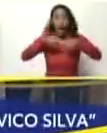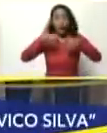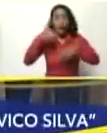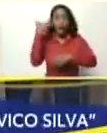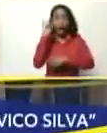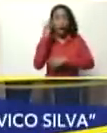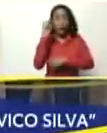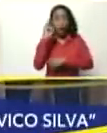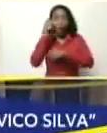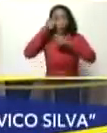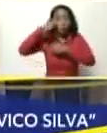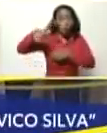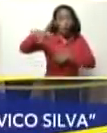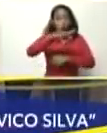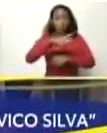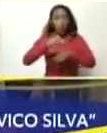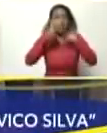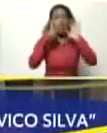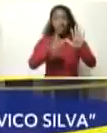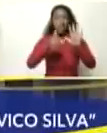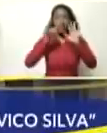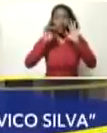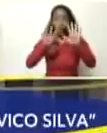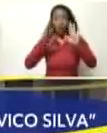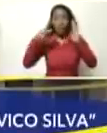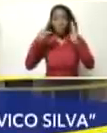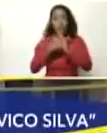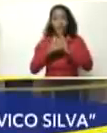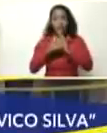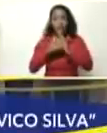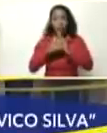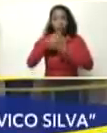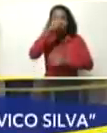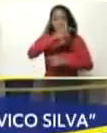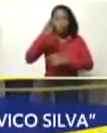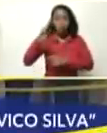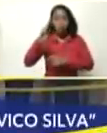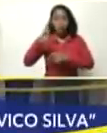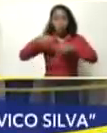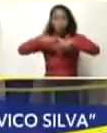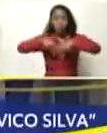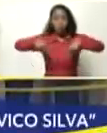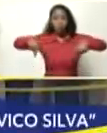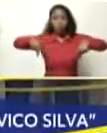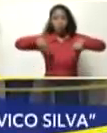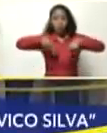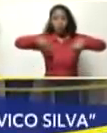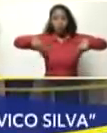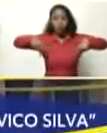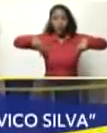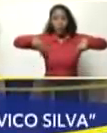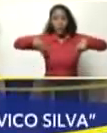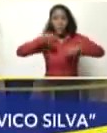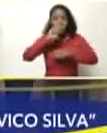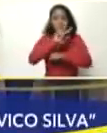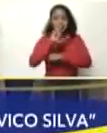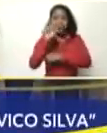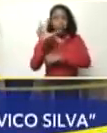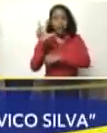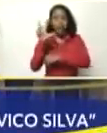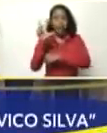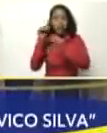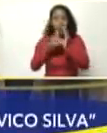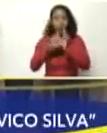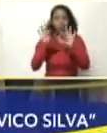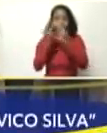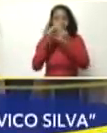una población de unos 69.000 personas, unas 23.000 familias, y hoy